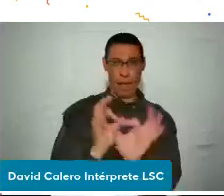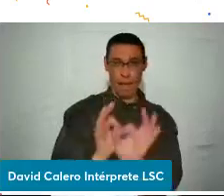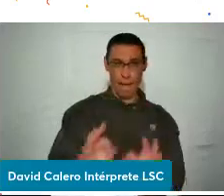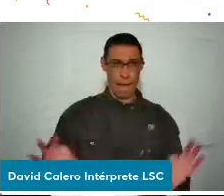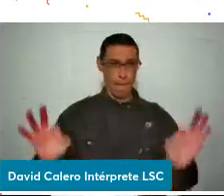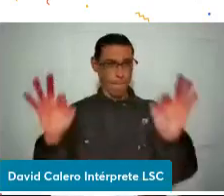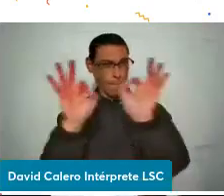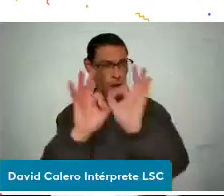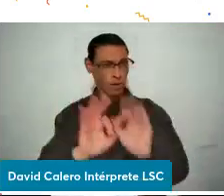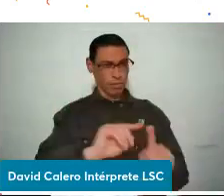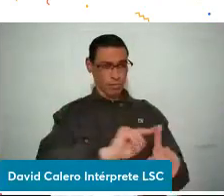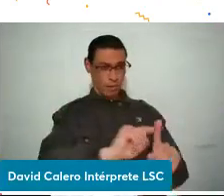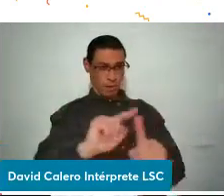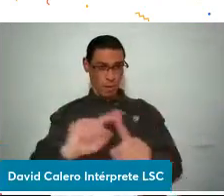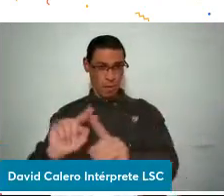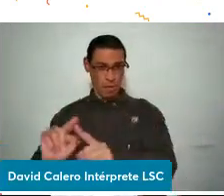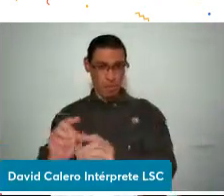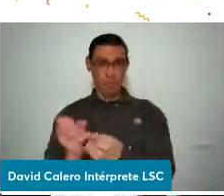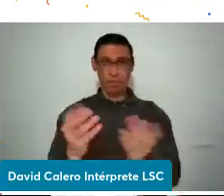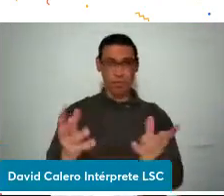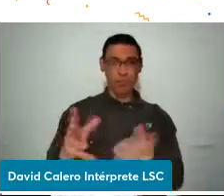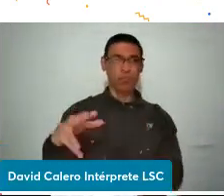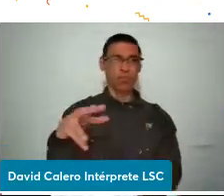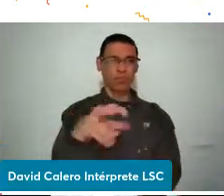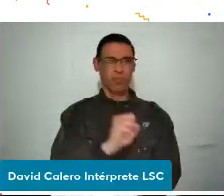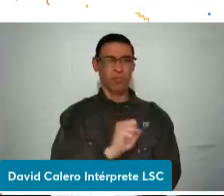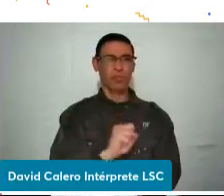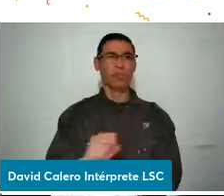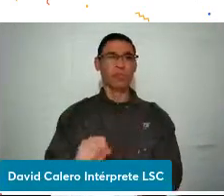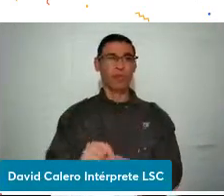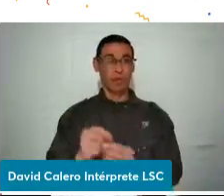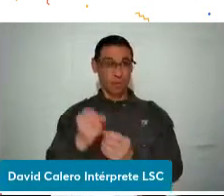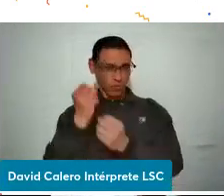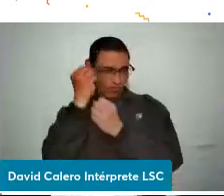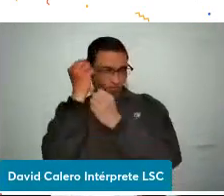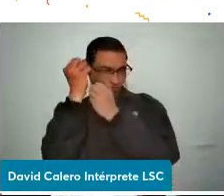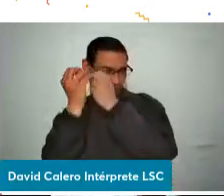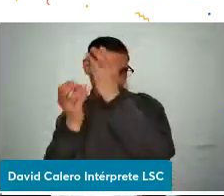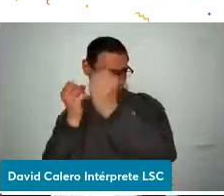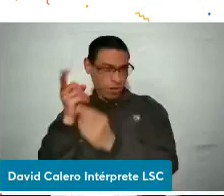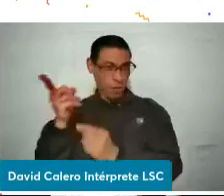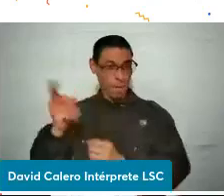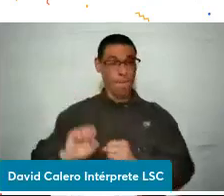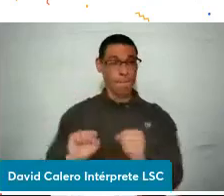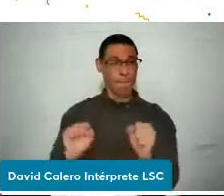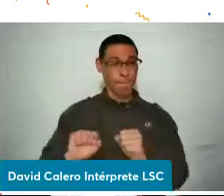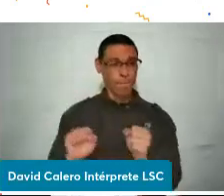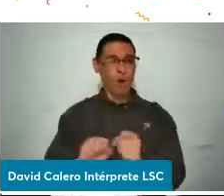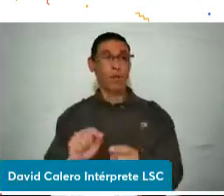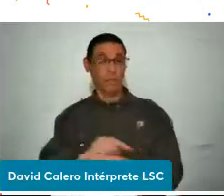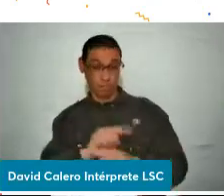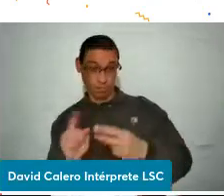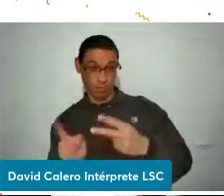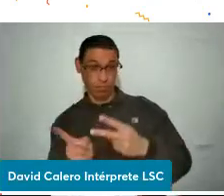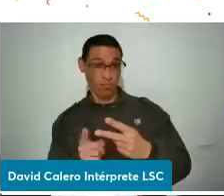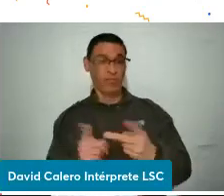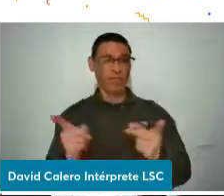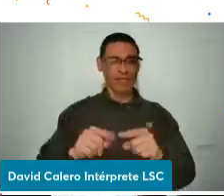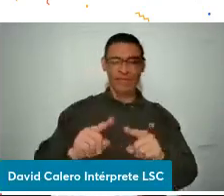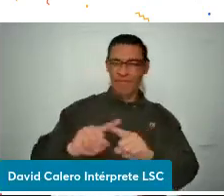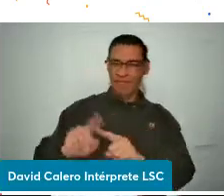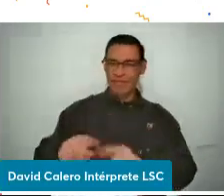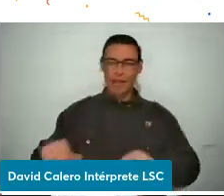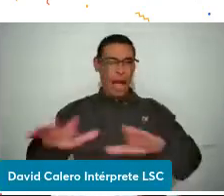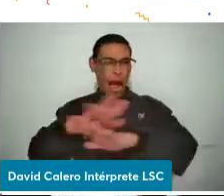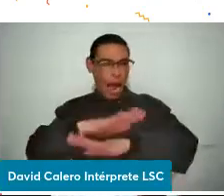diversas. Encontramos la creación de contenido que se desarrolla desde Bogotá, encontramos como sus ambientes de